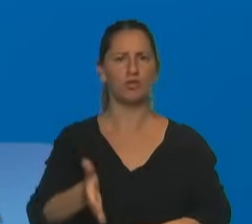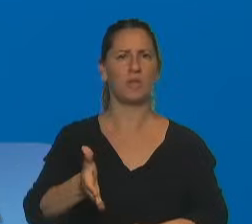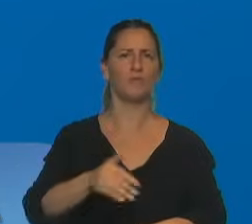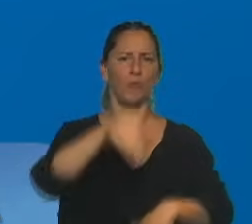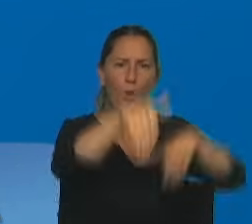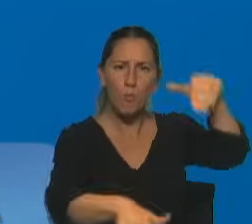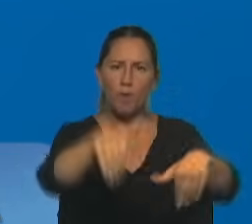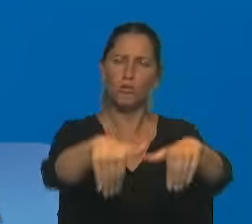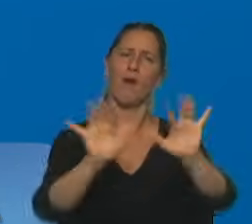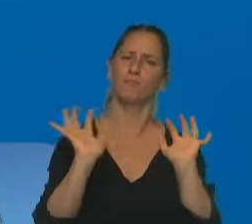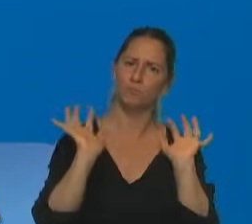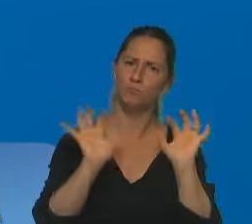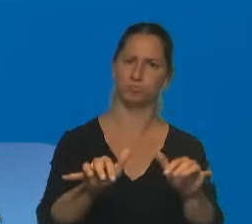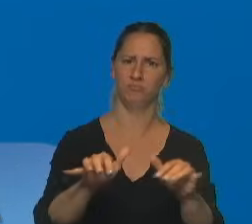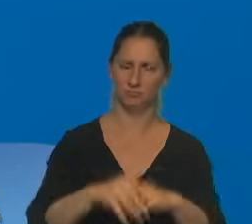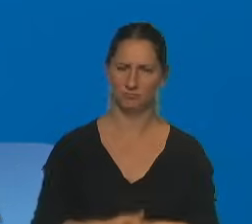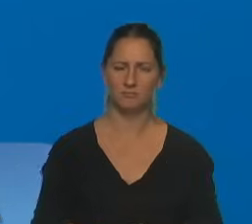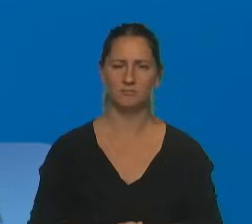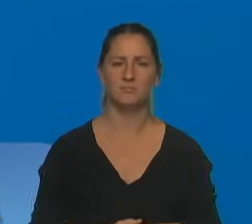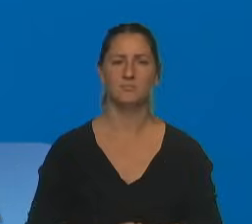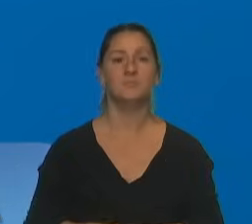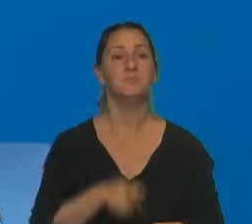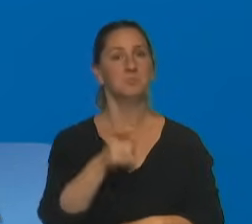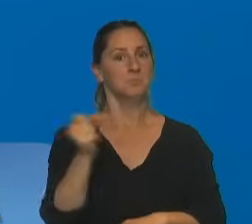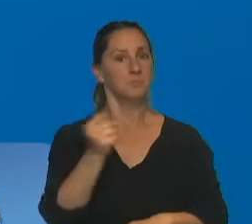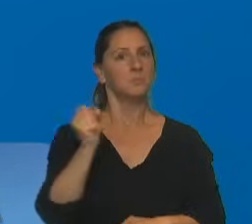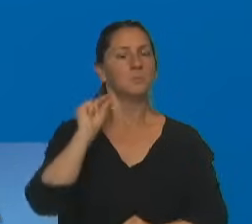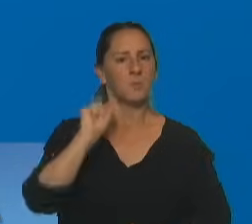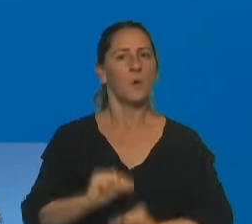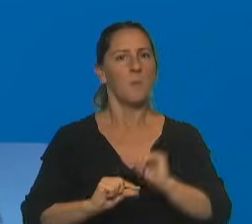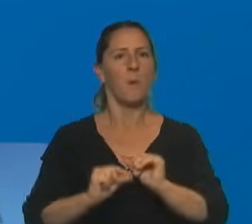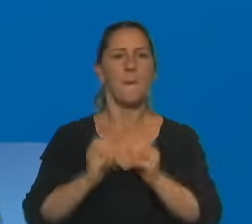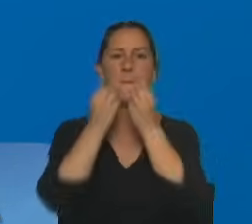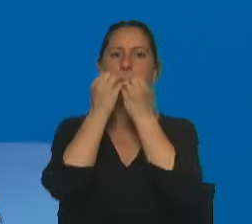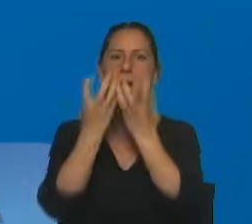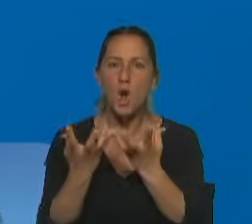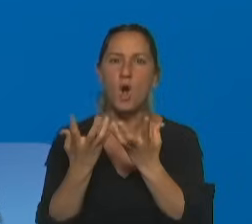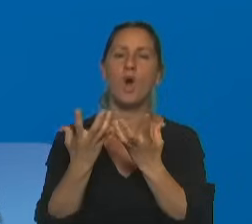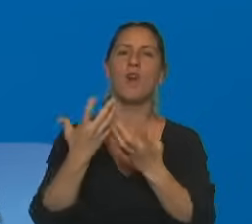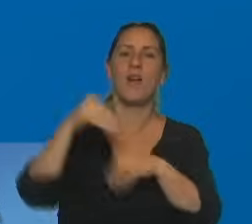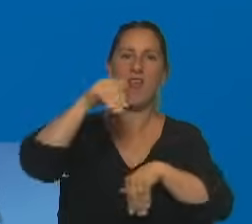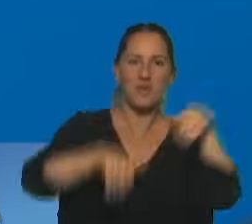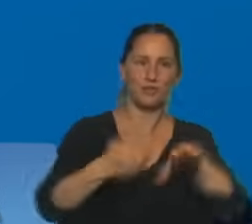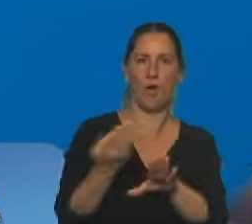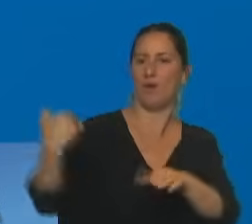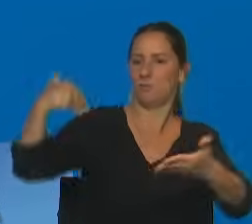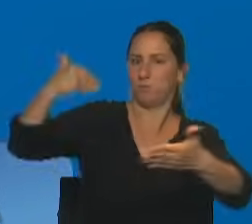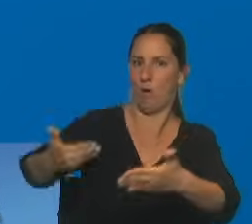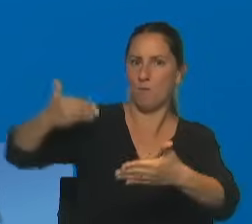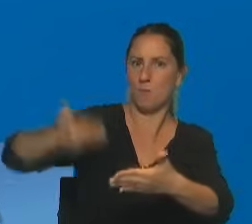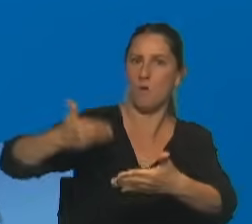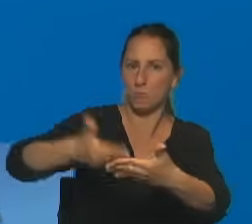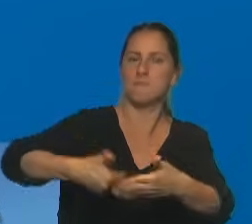76% de votantes, algo que fue superando en cada una de las elecciones que tuvimos